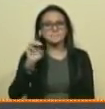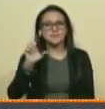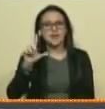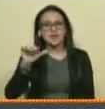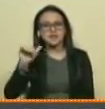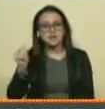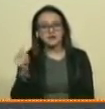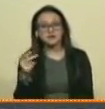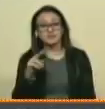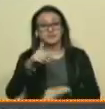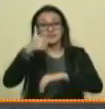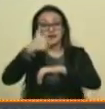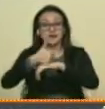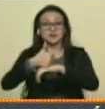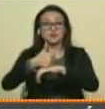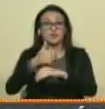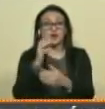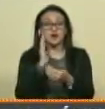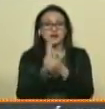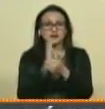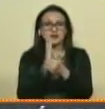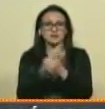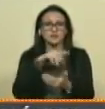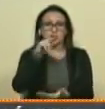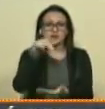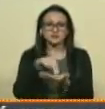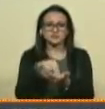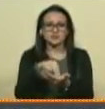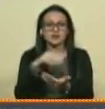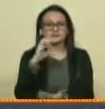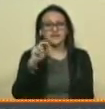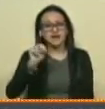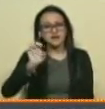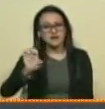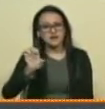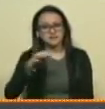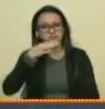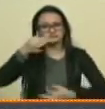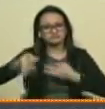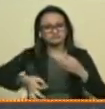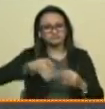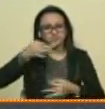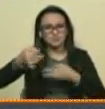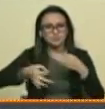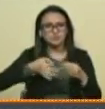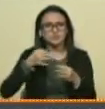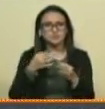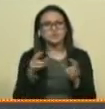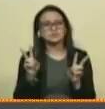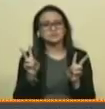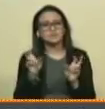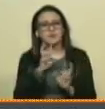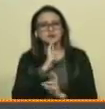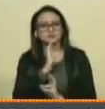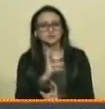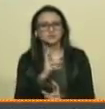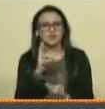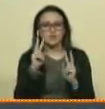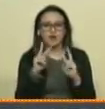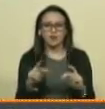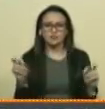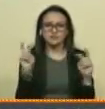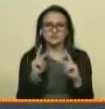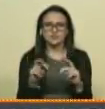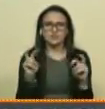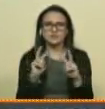quien es la directora del Registro Nacional Electoral, quien dio unas palabras en relación a lo que fue el resultado de esta auditoría, que